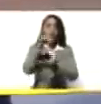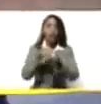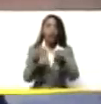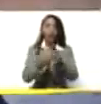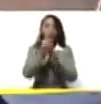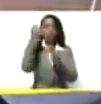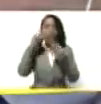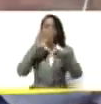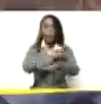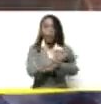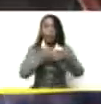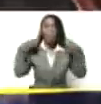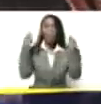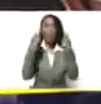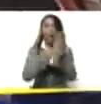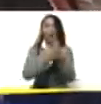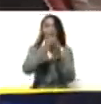poder popular